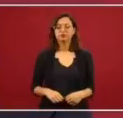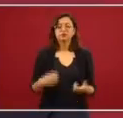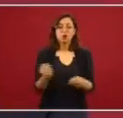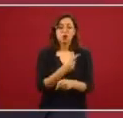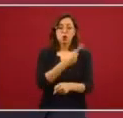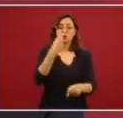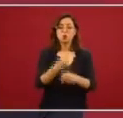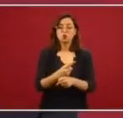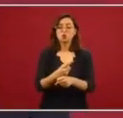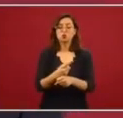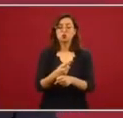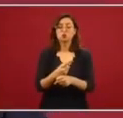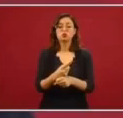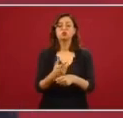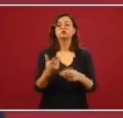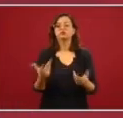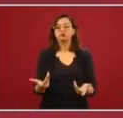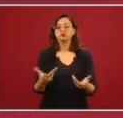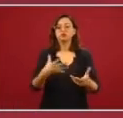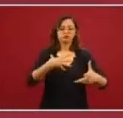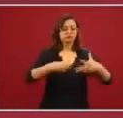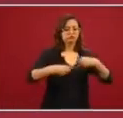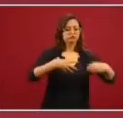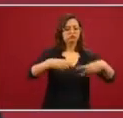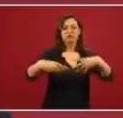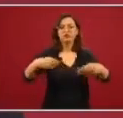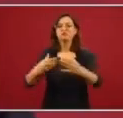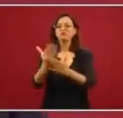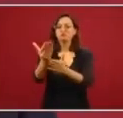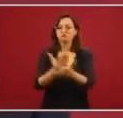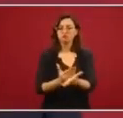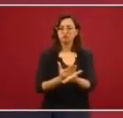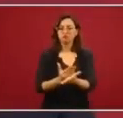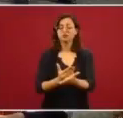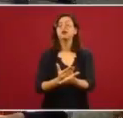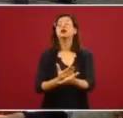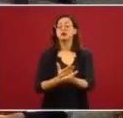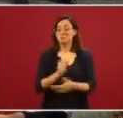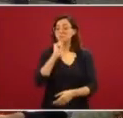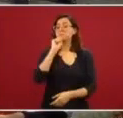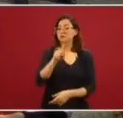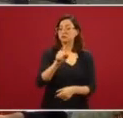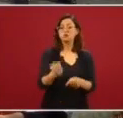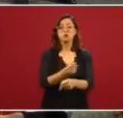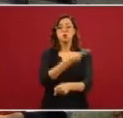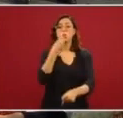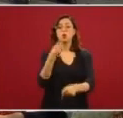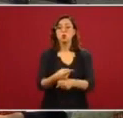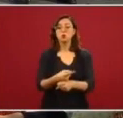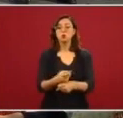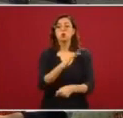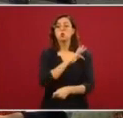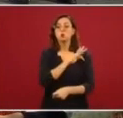una oportunidad para reducir la transmisión de persona a persona es por cierto una oportunidad para asegurar